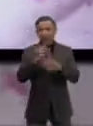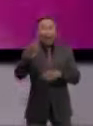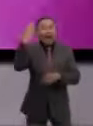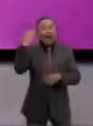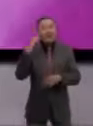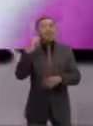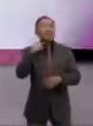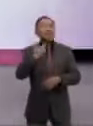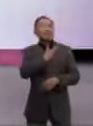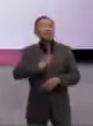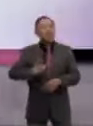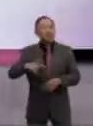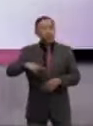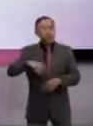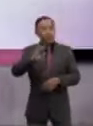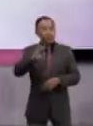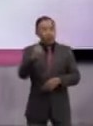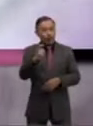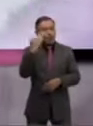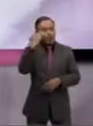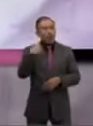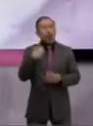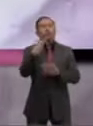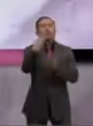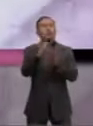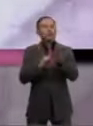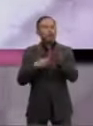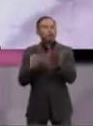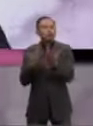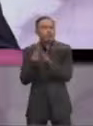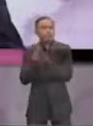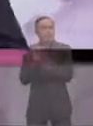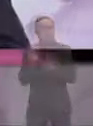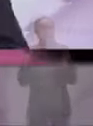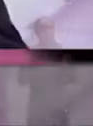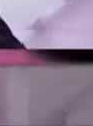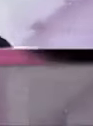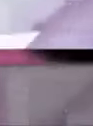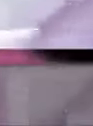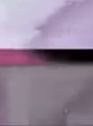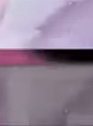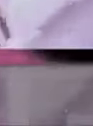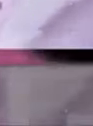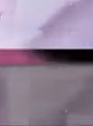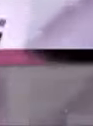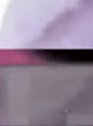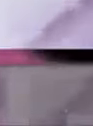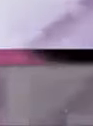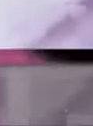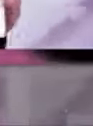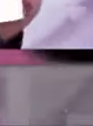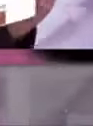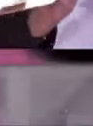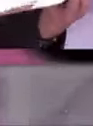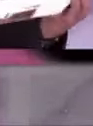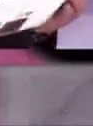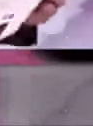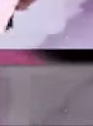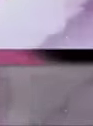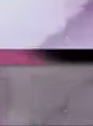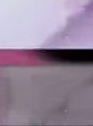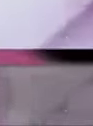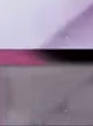Fox 3 meses. Así es que toda esa tontería que se inventan estos pobres es para sacarle la vuelta a lo que tienen que saber los